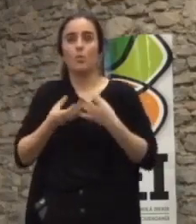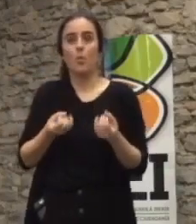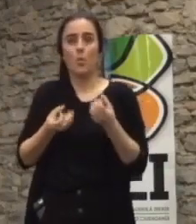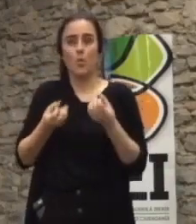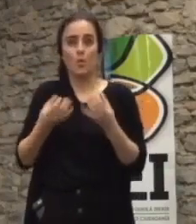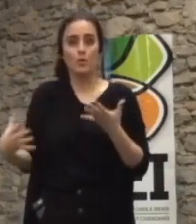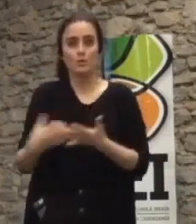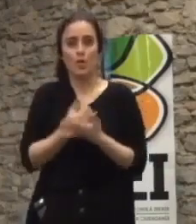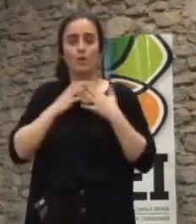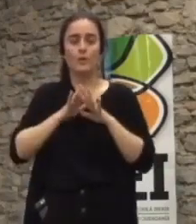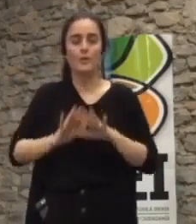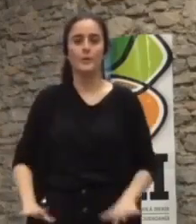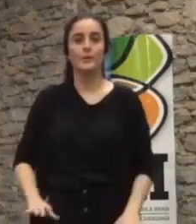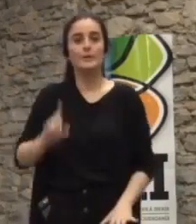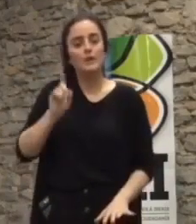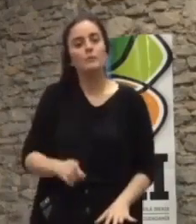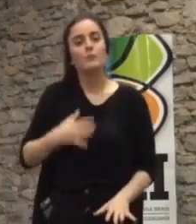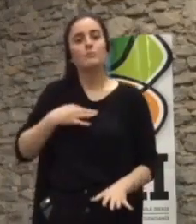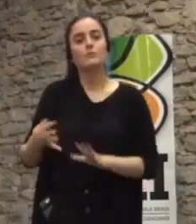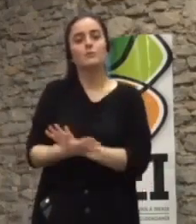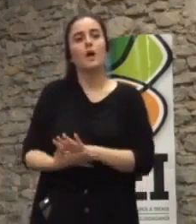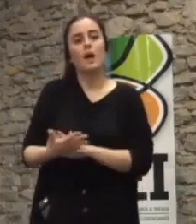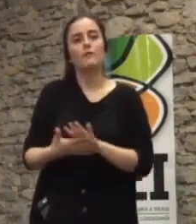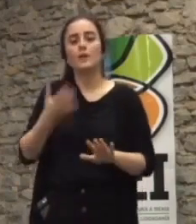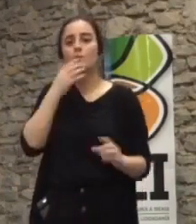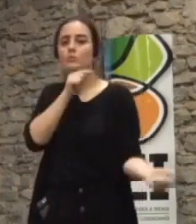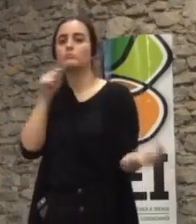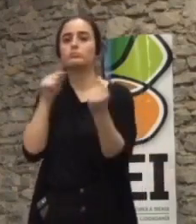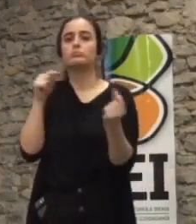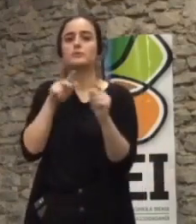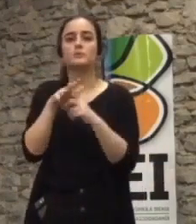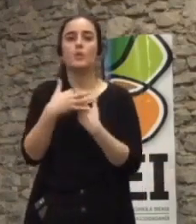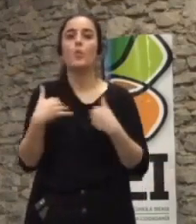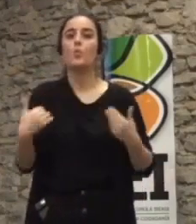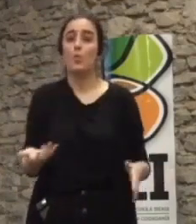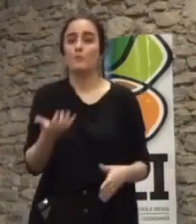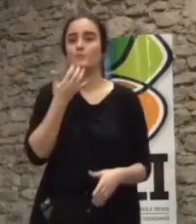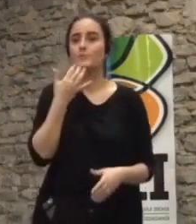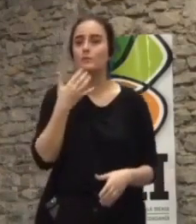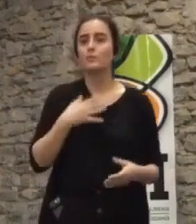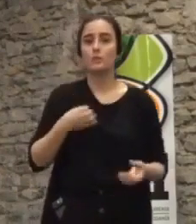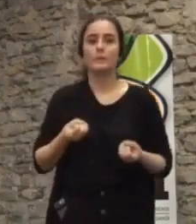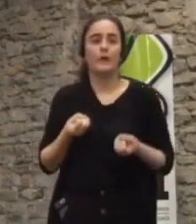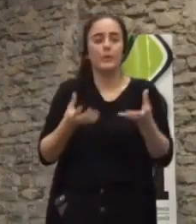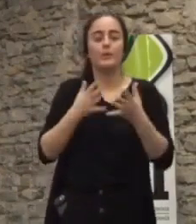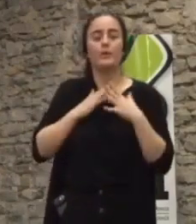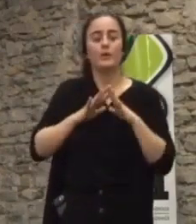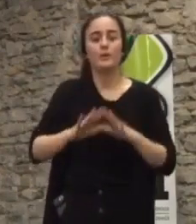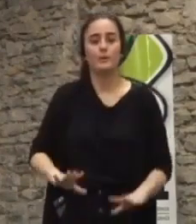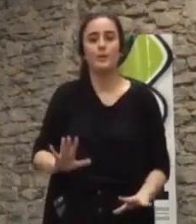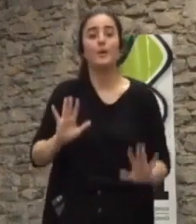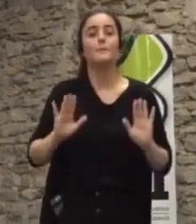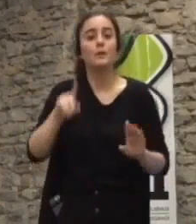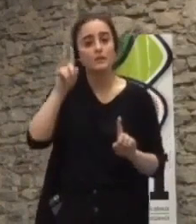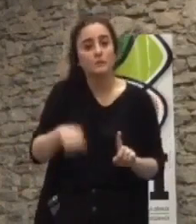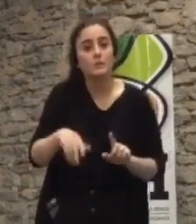poder compartir qué casos de discusiones hemos tenido. Sirve tanto, pues lo he dicho, para desahogarse como para poder pillar nuevas